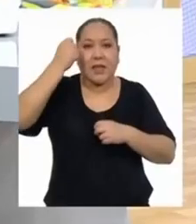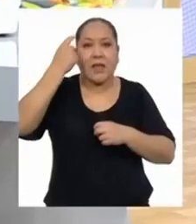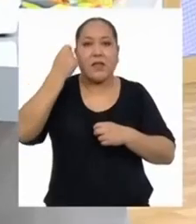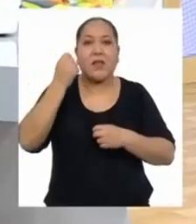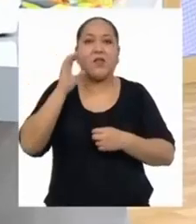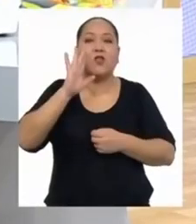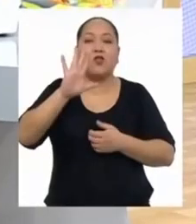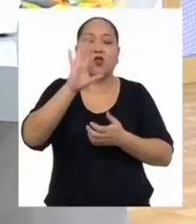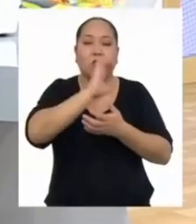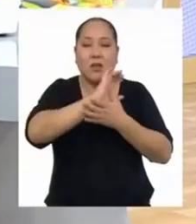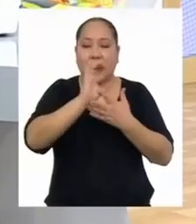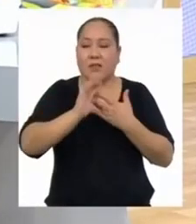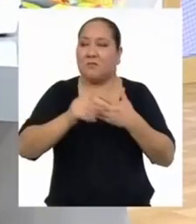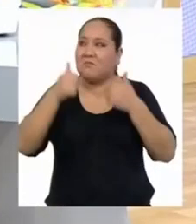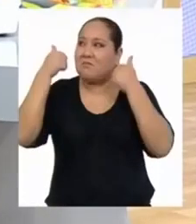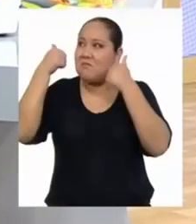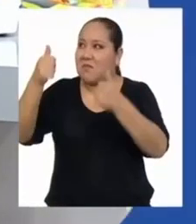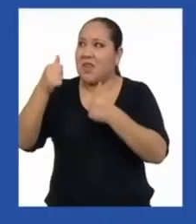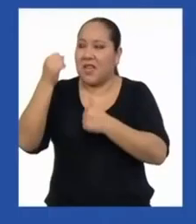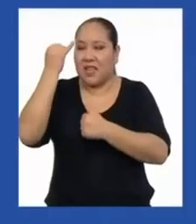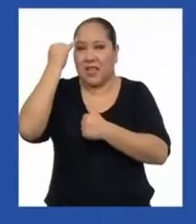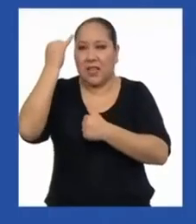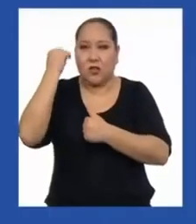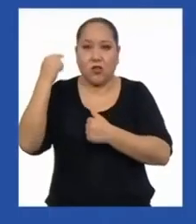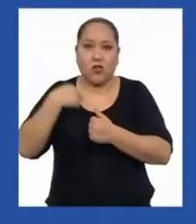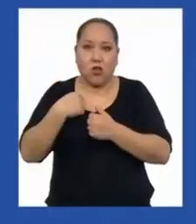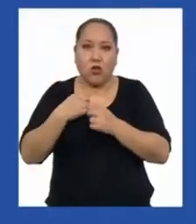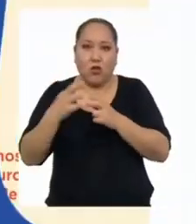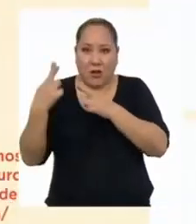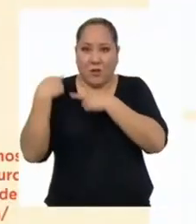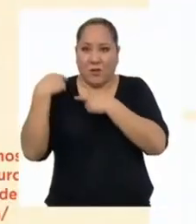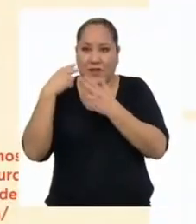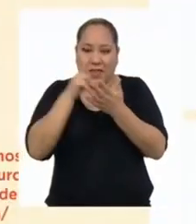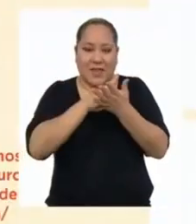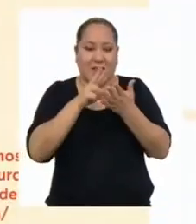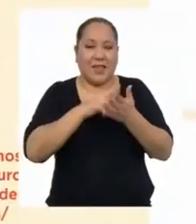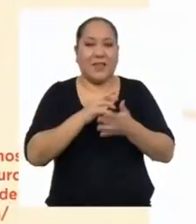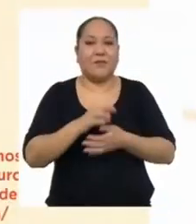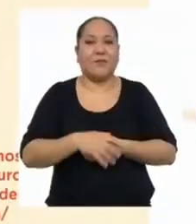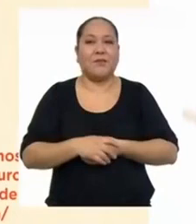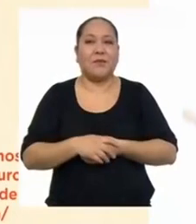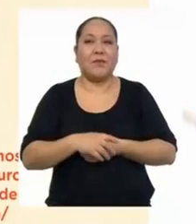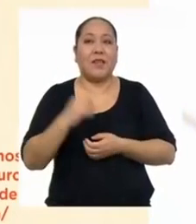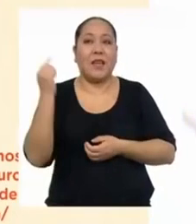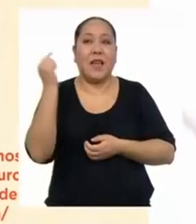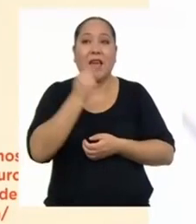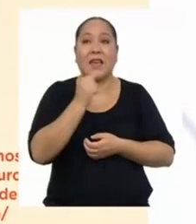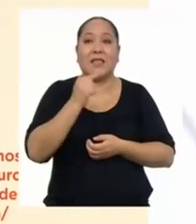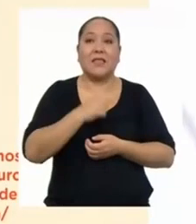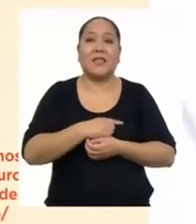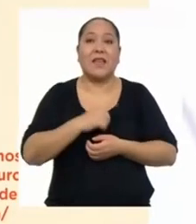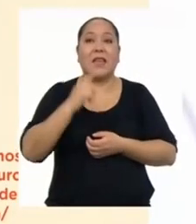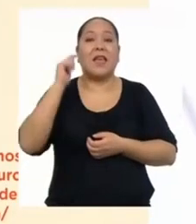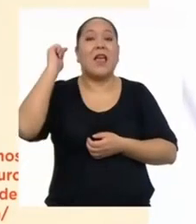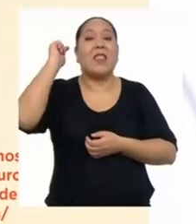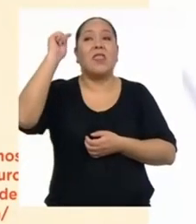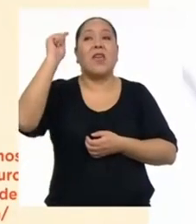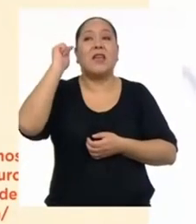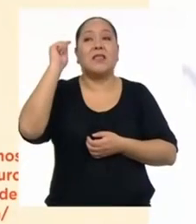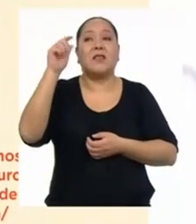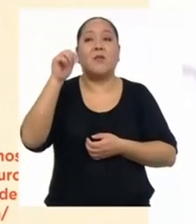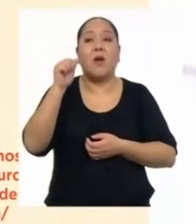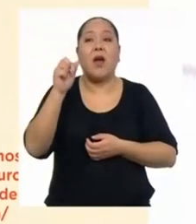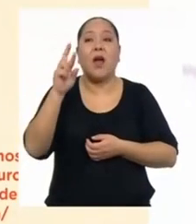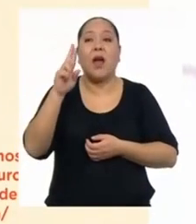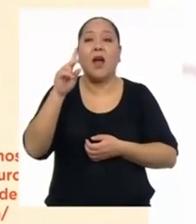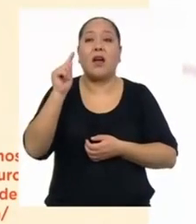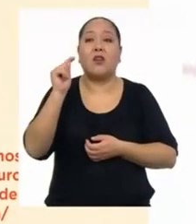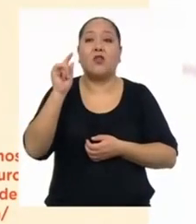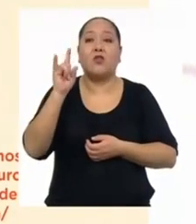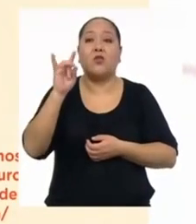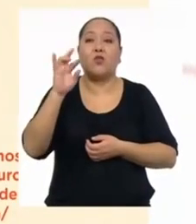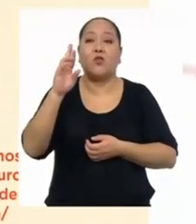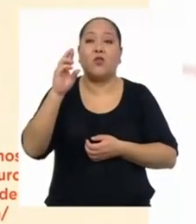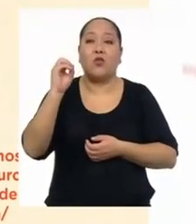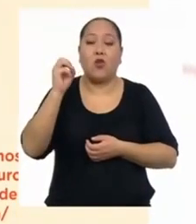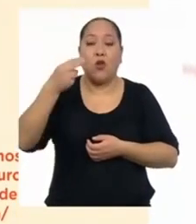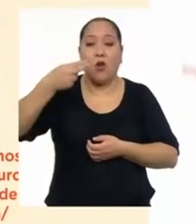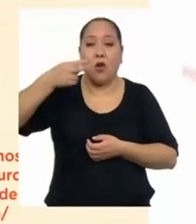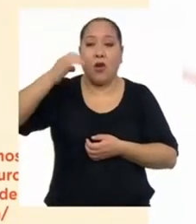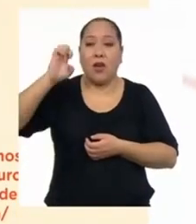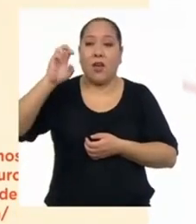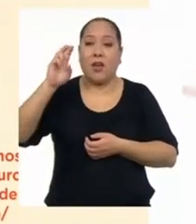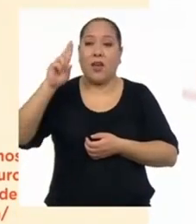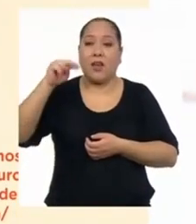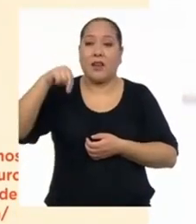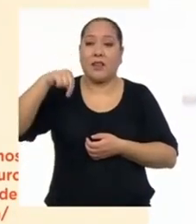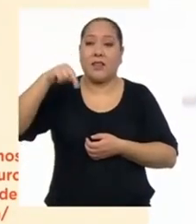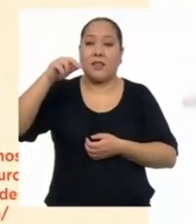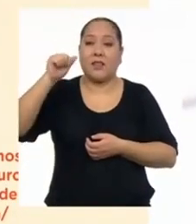Gran idea. Yo me encargo de leer. Este texto se titula Testimonio de Arturo Hernández. Ahí va. Es la